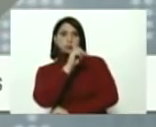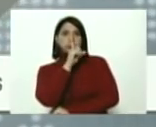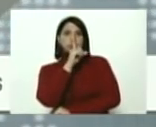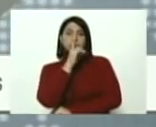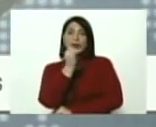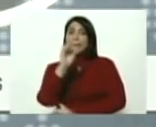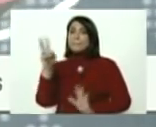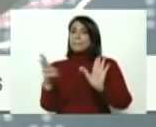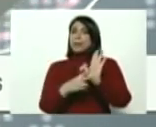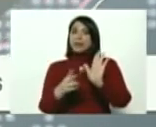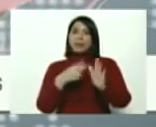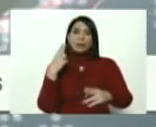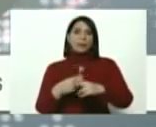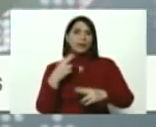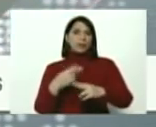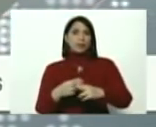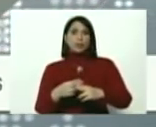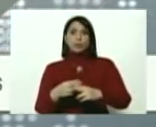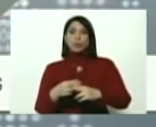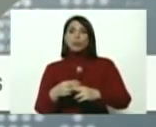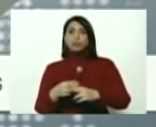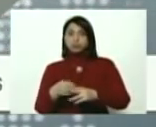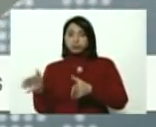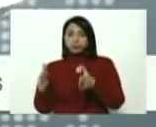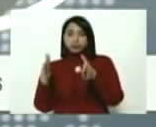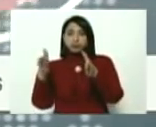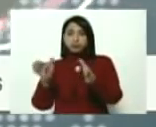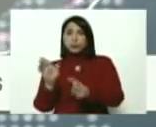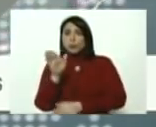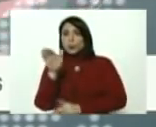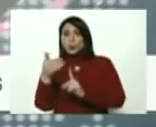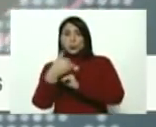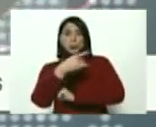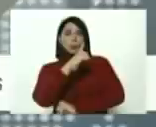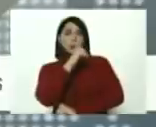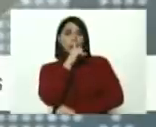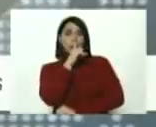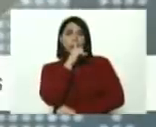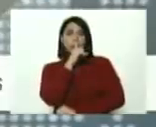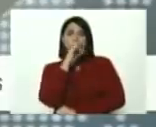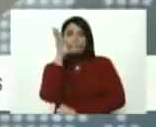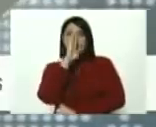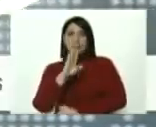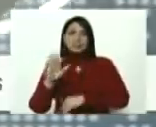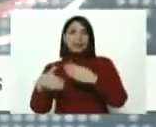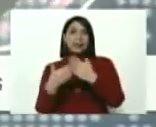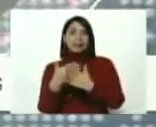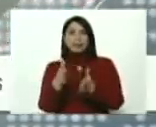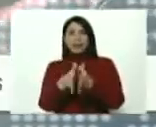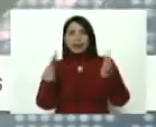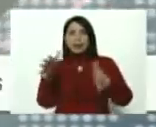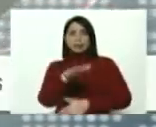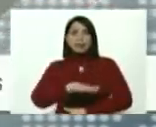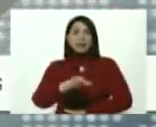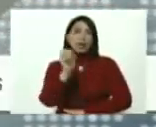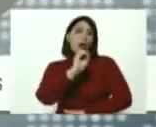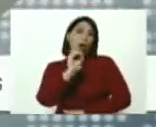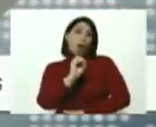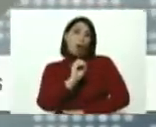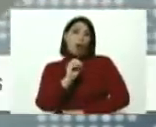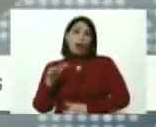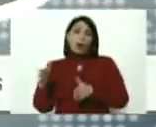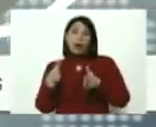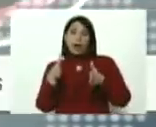verdadero peligro. Las trochas clandestinas desde Brasil hacia la Gran Sabana, o las trochas clandestinas